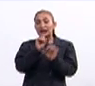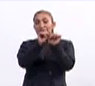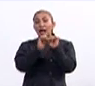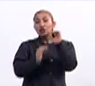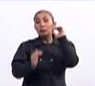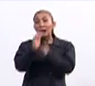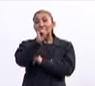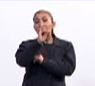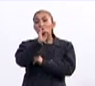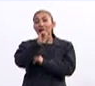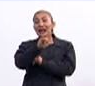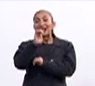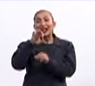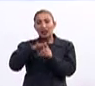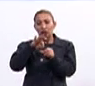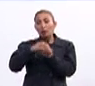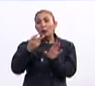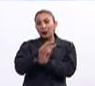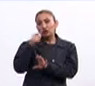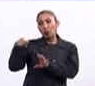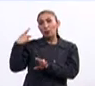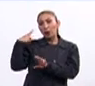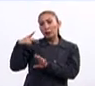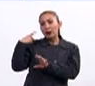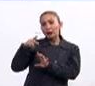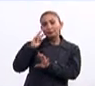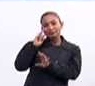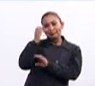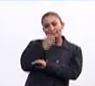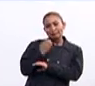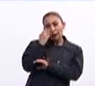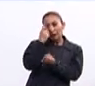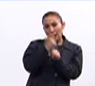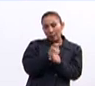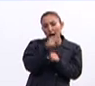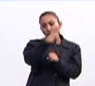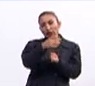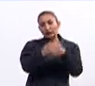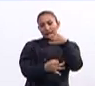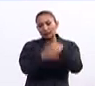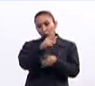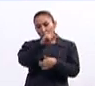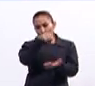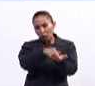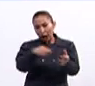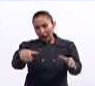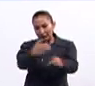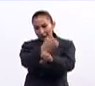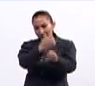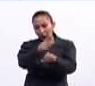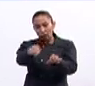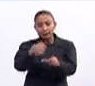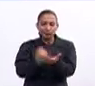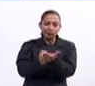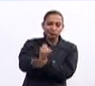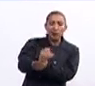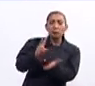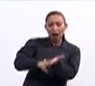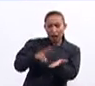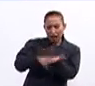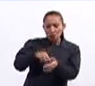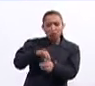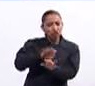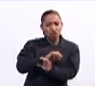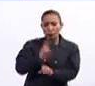Sala Superior del Tribunal Electoral, tal como pasó en el caso de Puebla, en el cual pues primero había el Tribunal Local de la entidad federativa en Puebla, había determinado que era válida